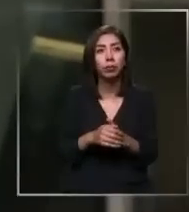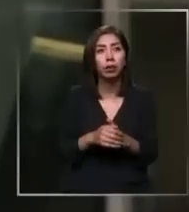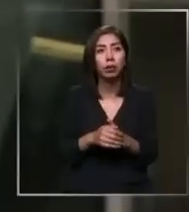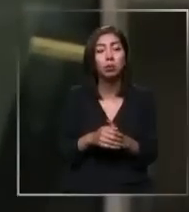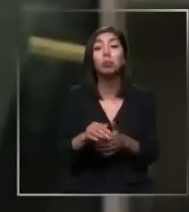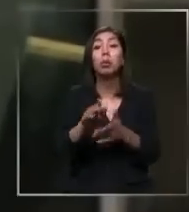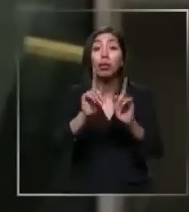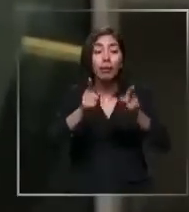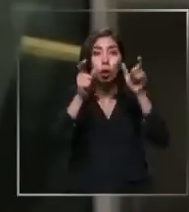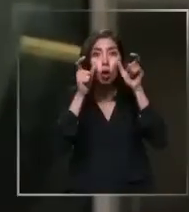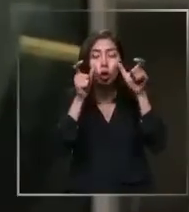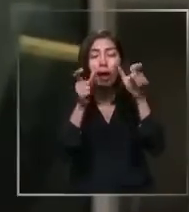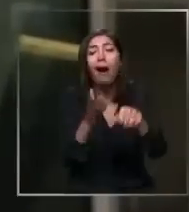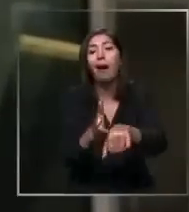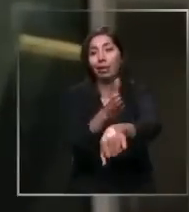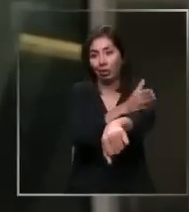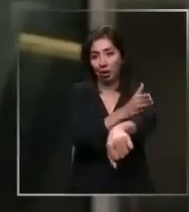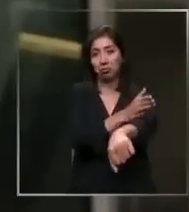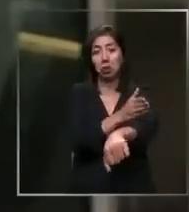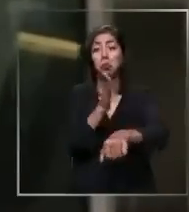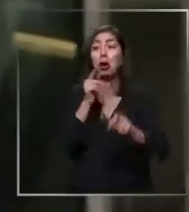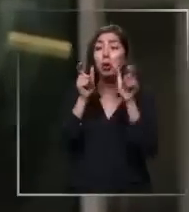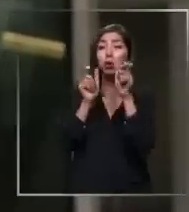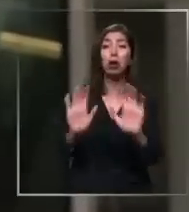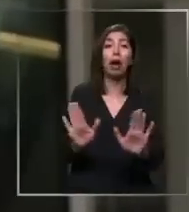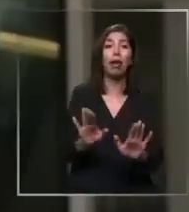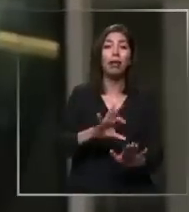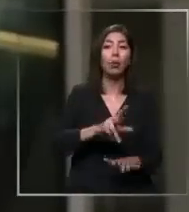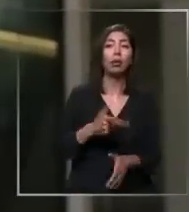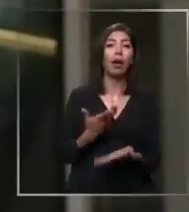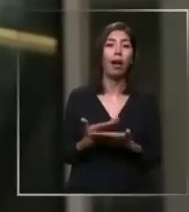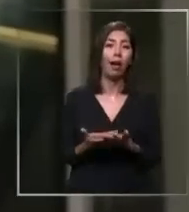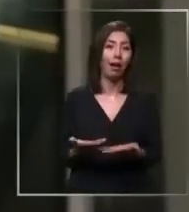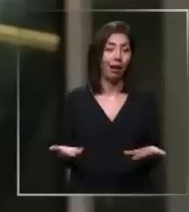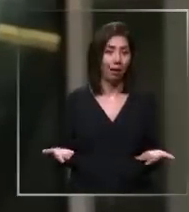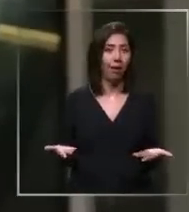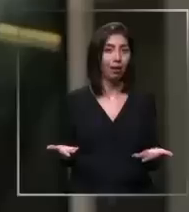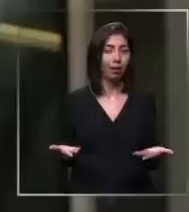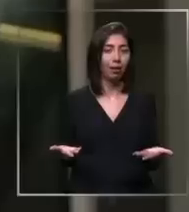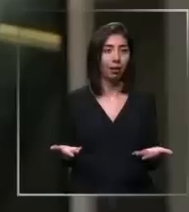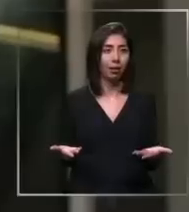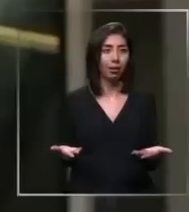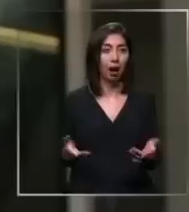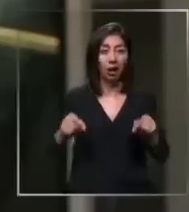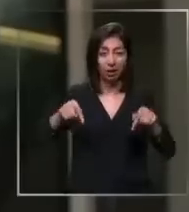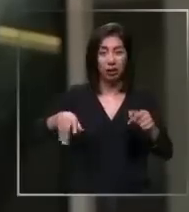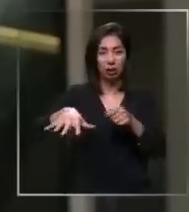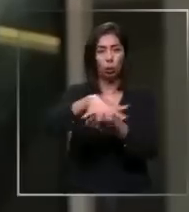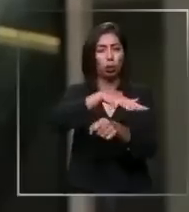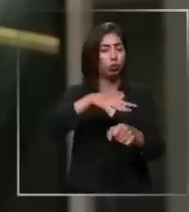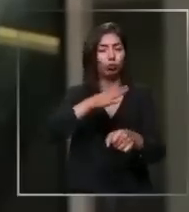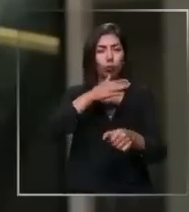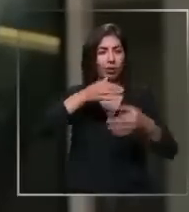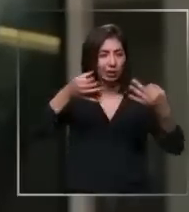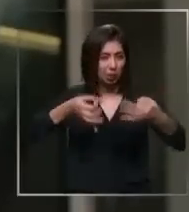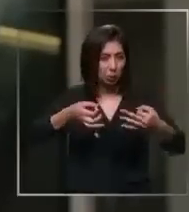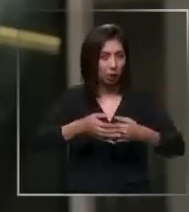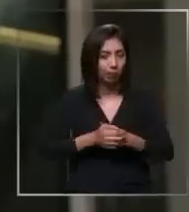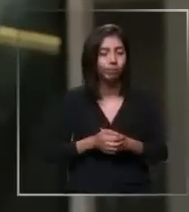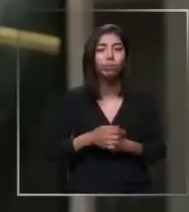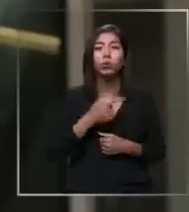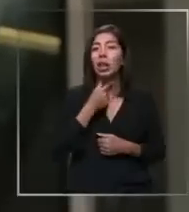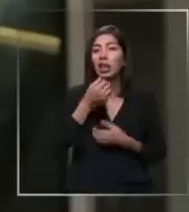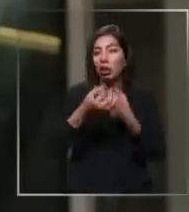por la miel. Acá hay varios temas que son de condiciones inseguras y acción insegura. ¿Qué quiero decir con